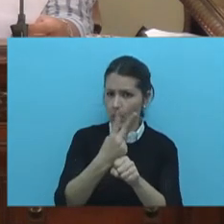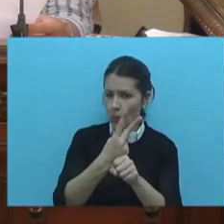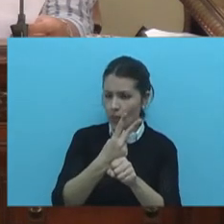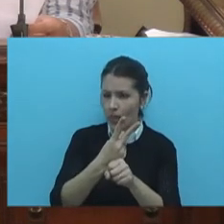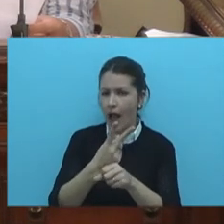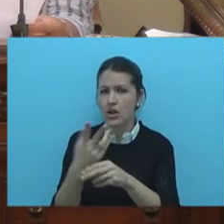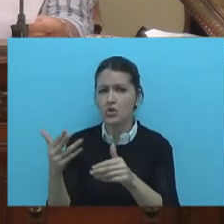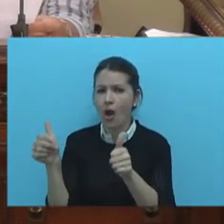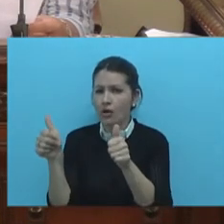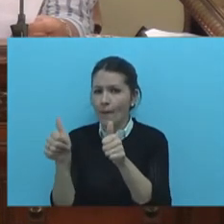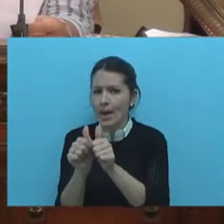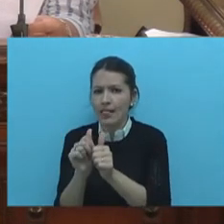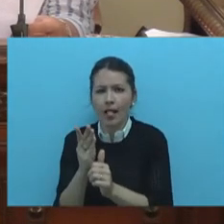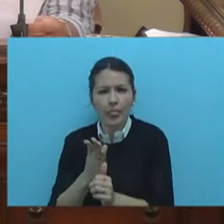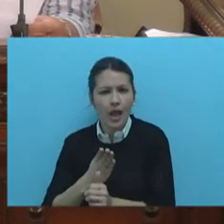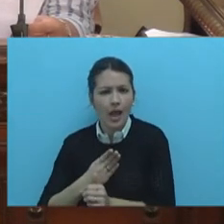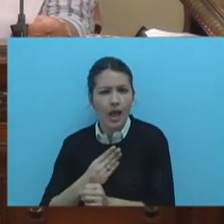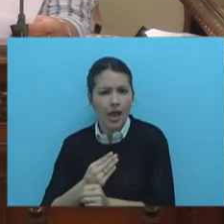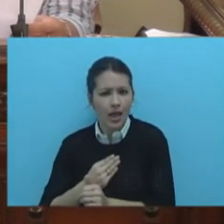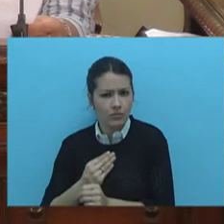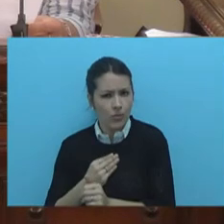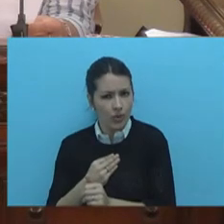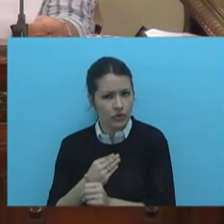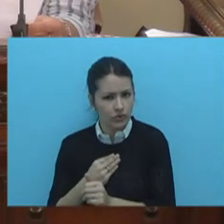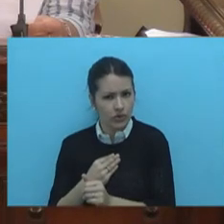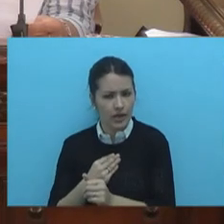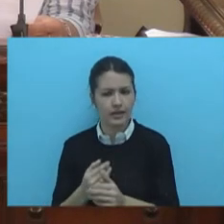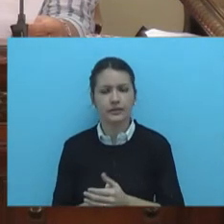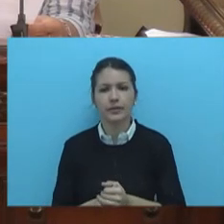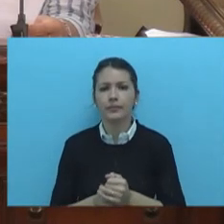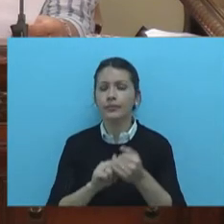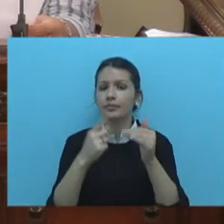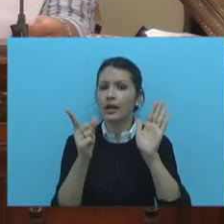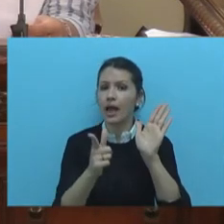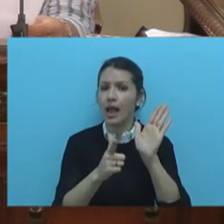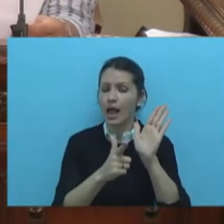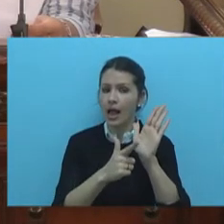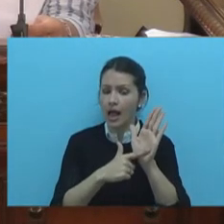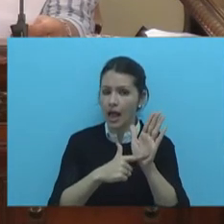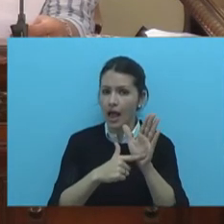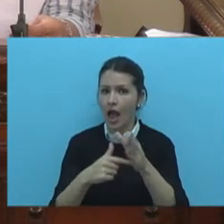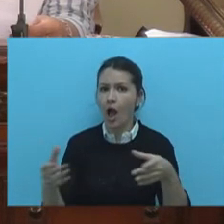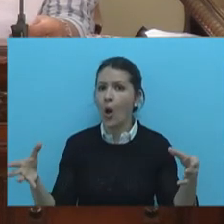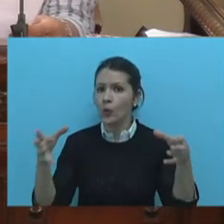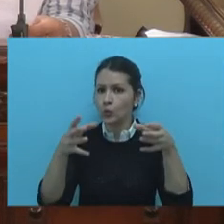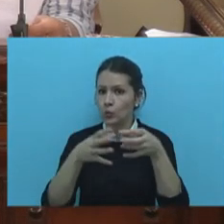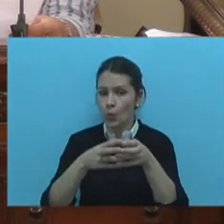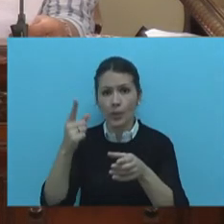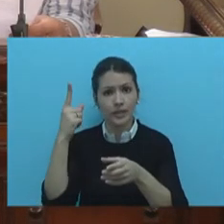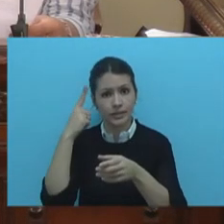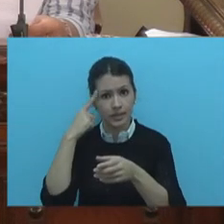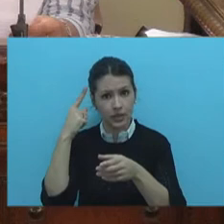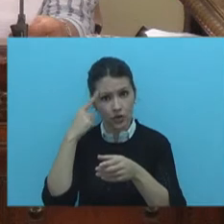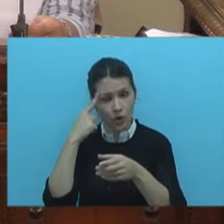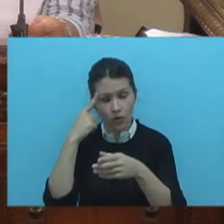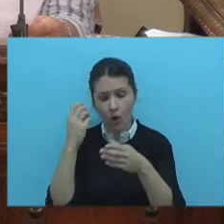emocionales dentro del ámbito escolar. Artículo tercero, que los colegios de psicólogos con jurisdicción en la provincia de Santa Fe creen